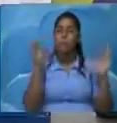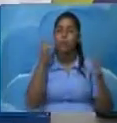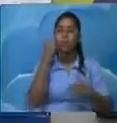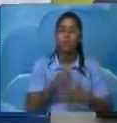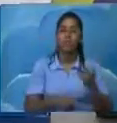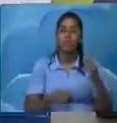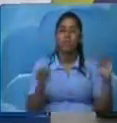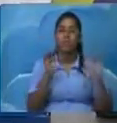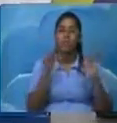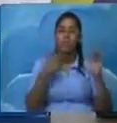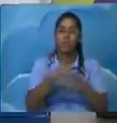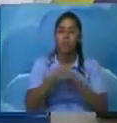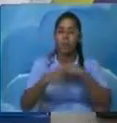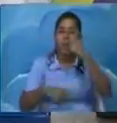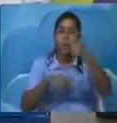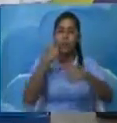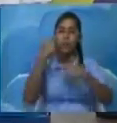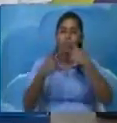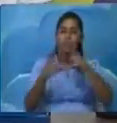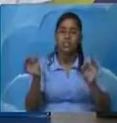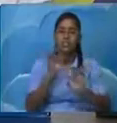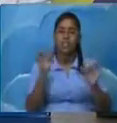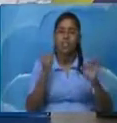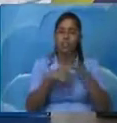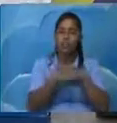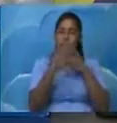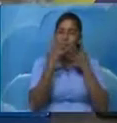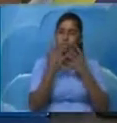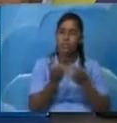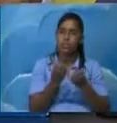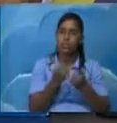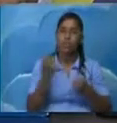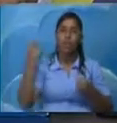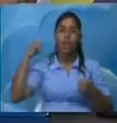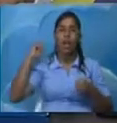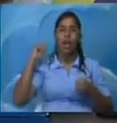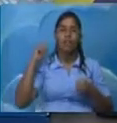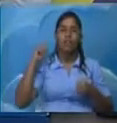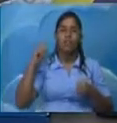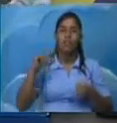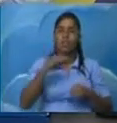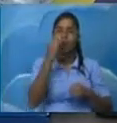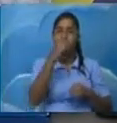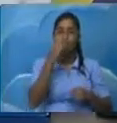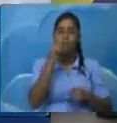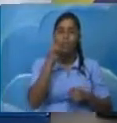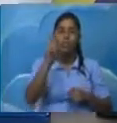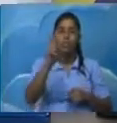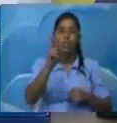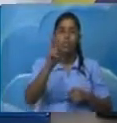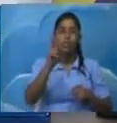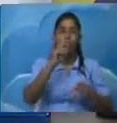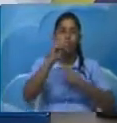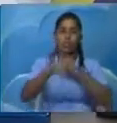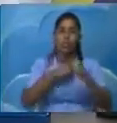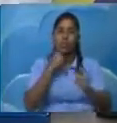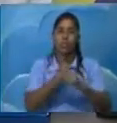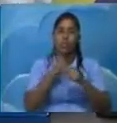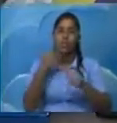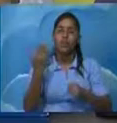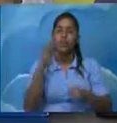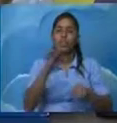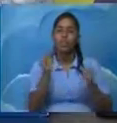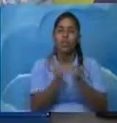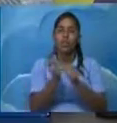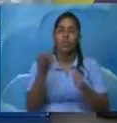va avergonzado, nadie se va triste. Ayer tarde, dos de los obreros que están con